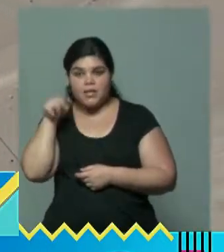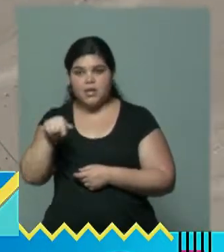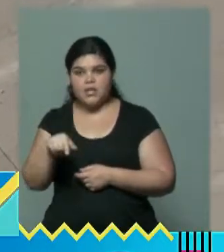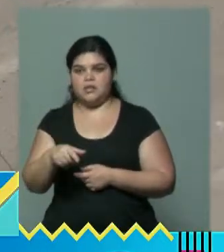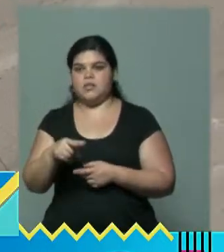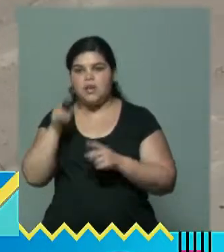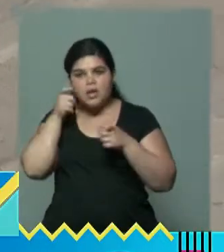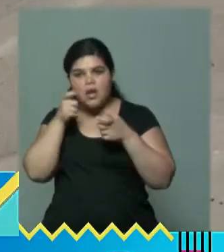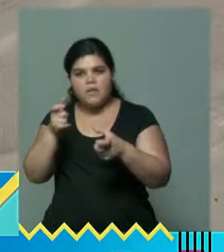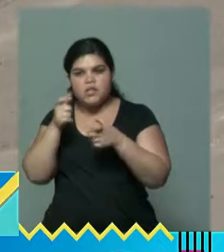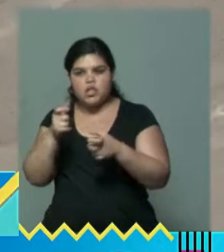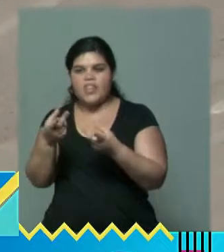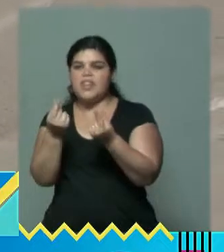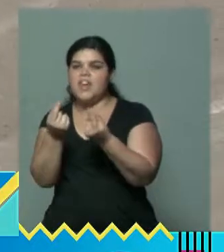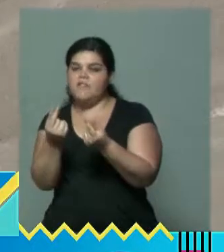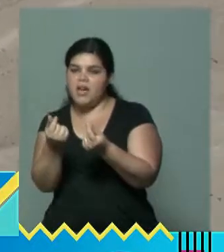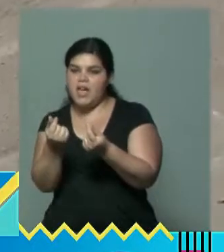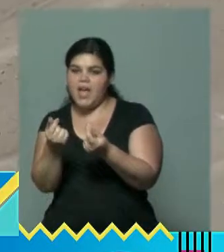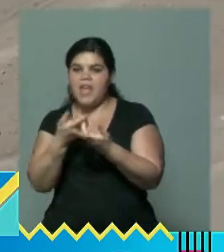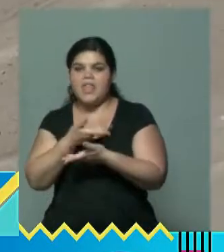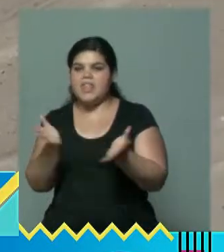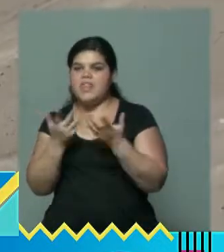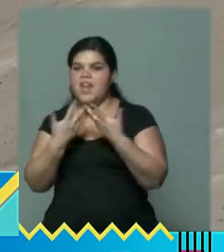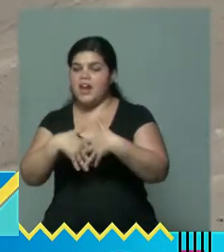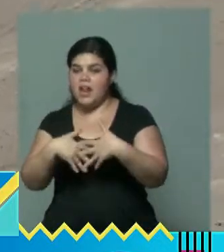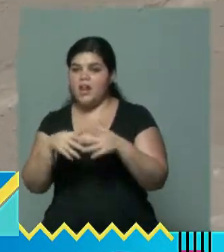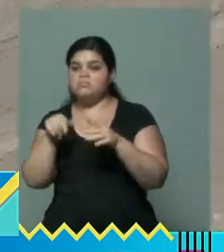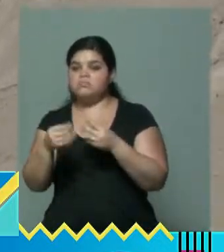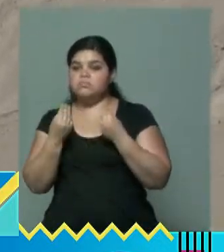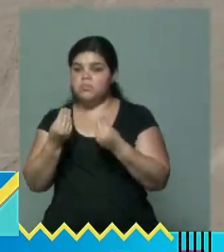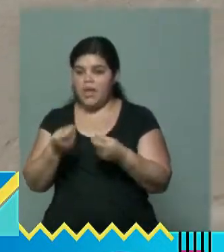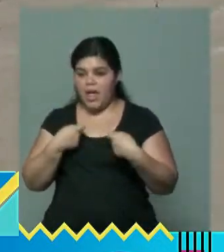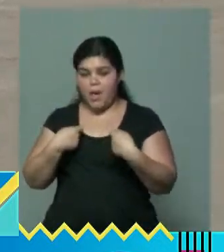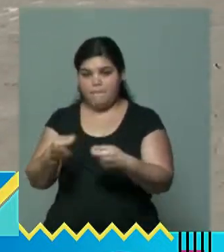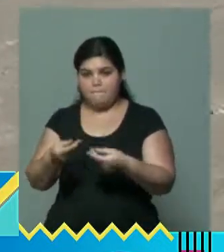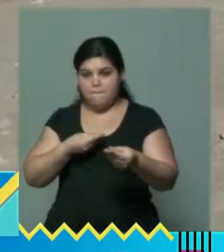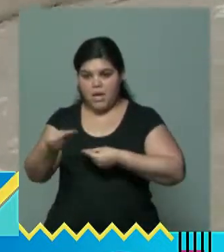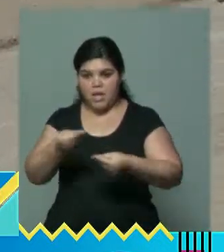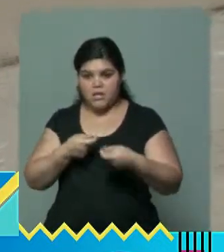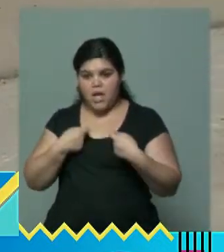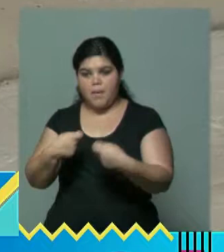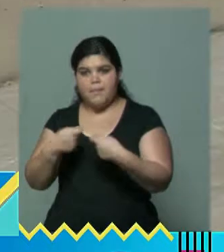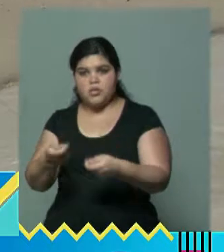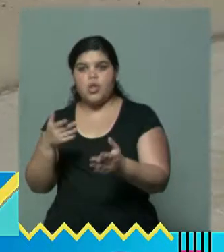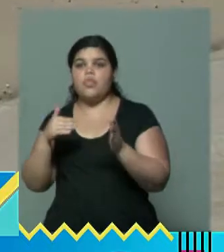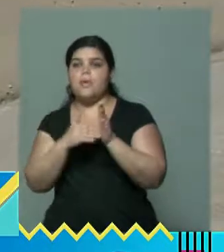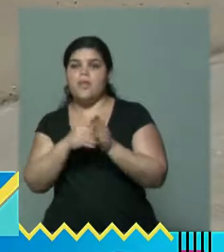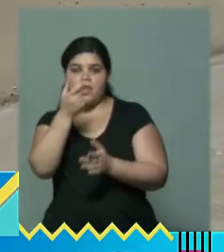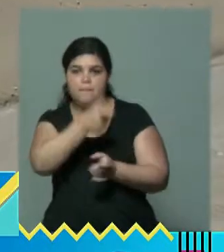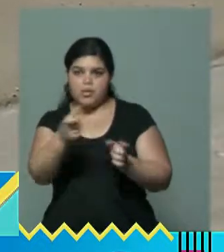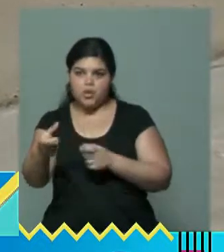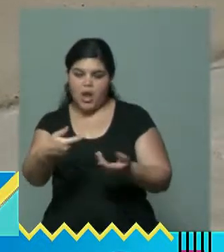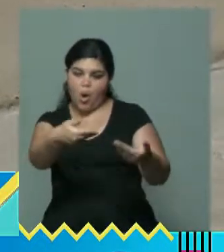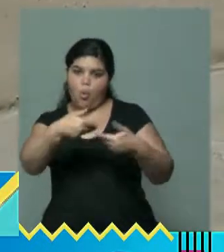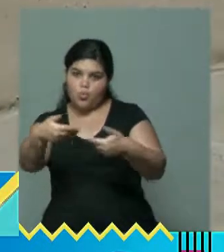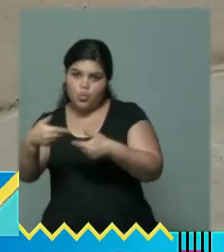integral, que es una serie de inversiones que tienen que hacer las empresas en base a la demanda de los usuarios, y en base a esas